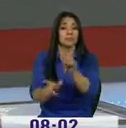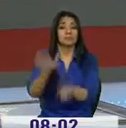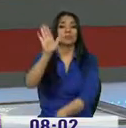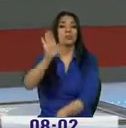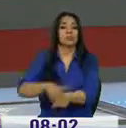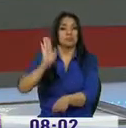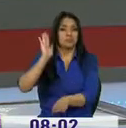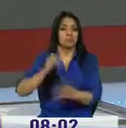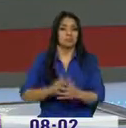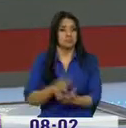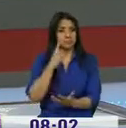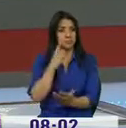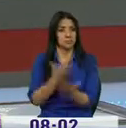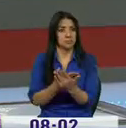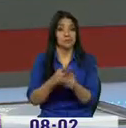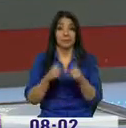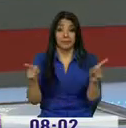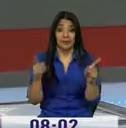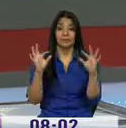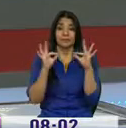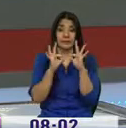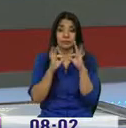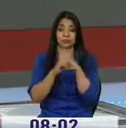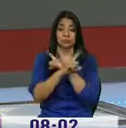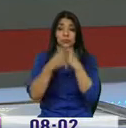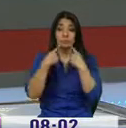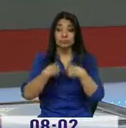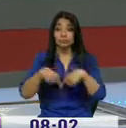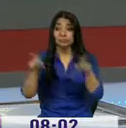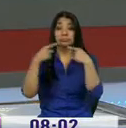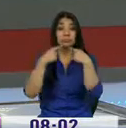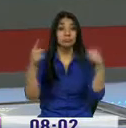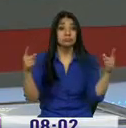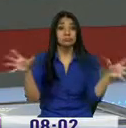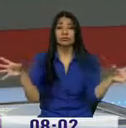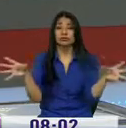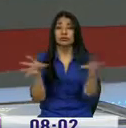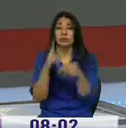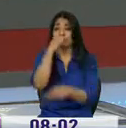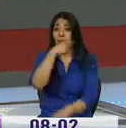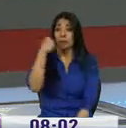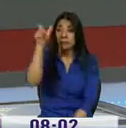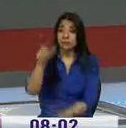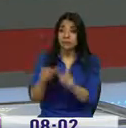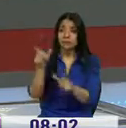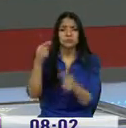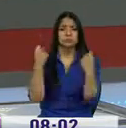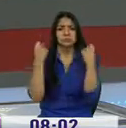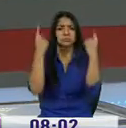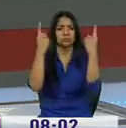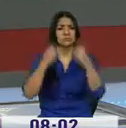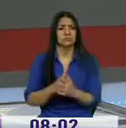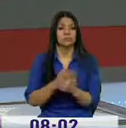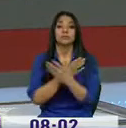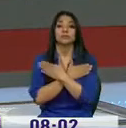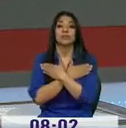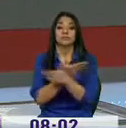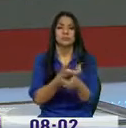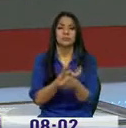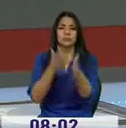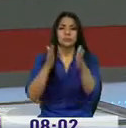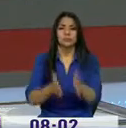que comprobar. Pero las redes sociales, ahí están autoridades. Las caritas de toda esta gente es increíble, incomprensible. Hay que felicitar a bomberos